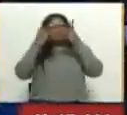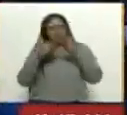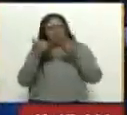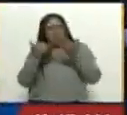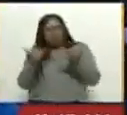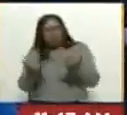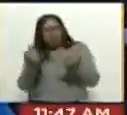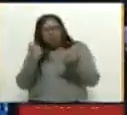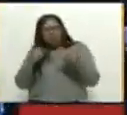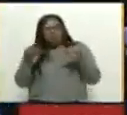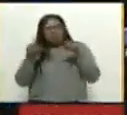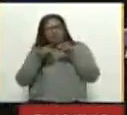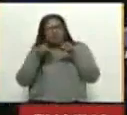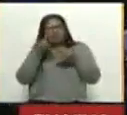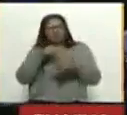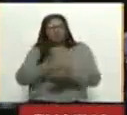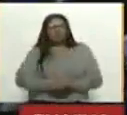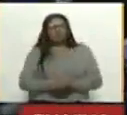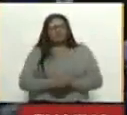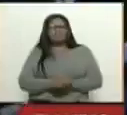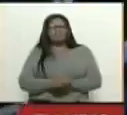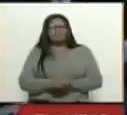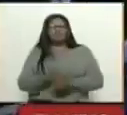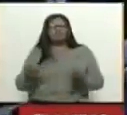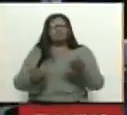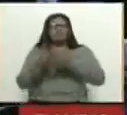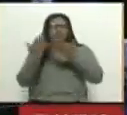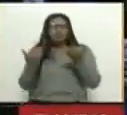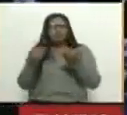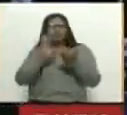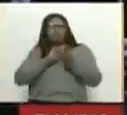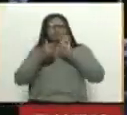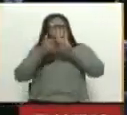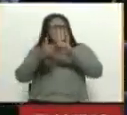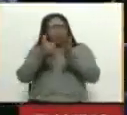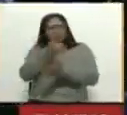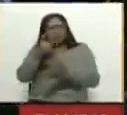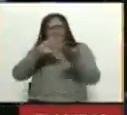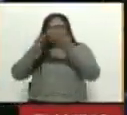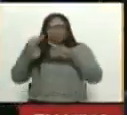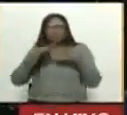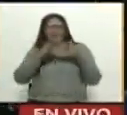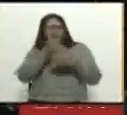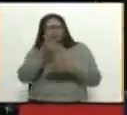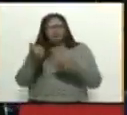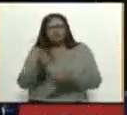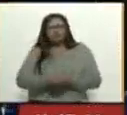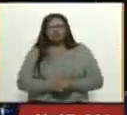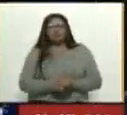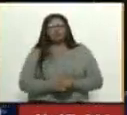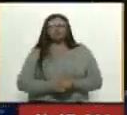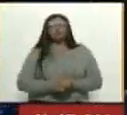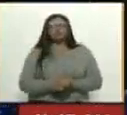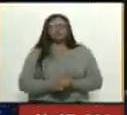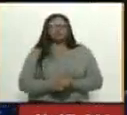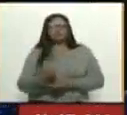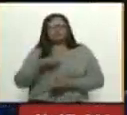mecánica del surgimiento exponencial en todas las comunidades de una dinámica de emprendimiento